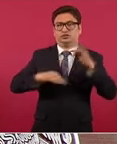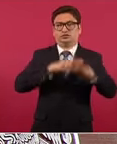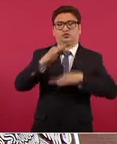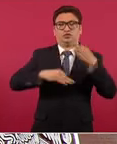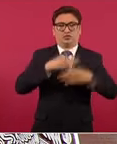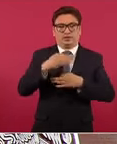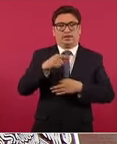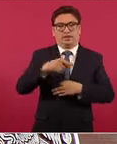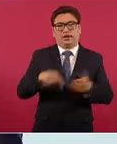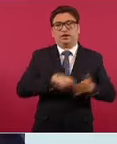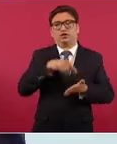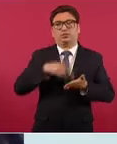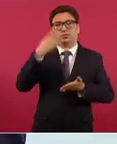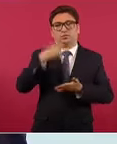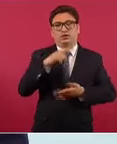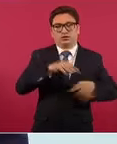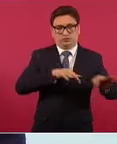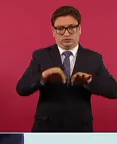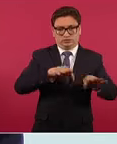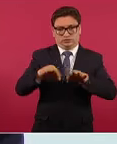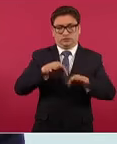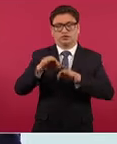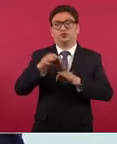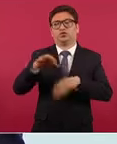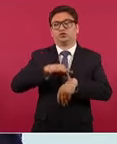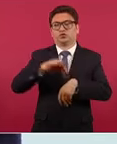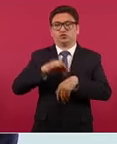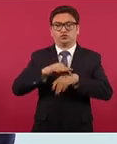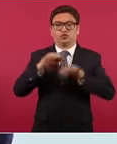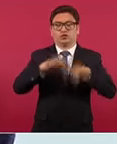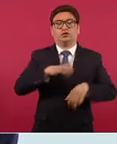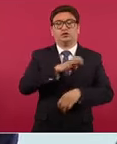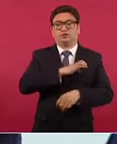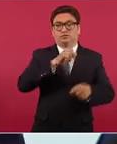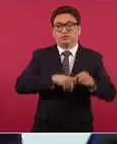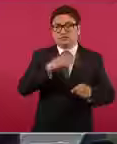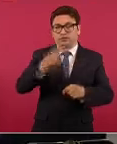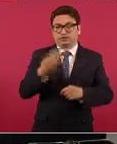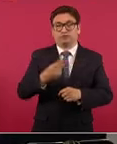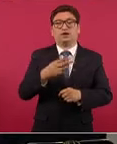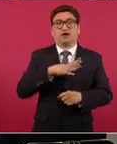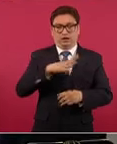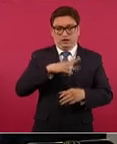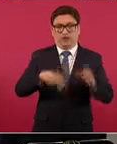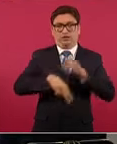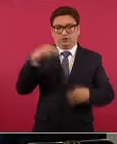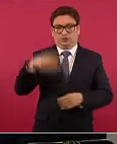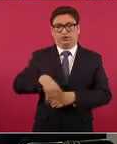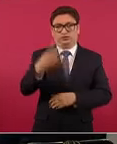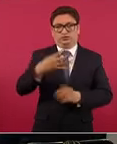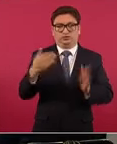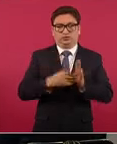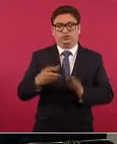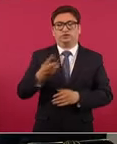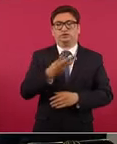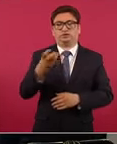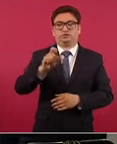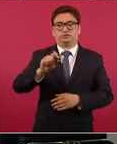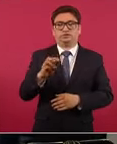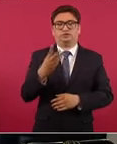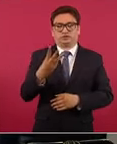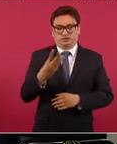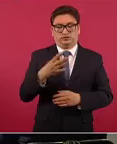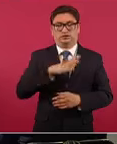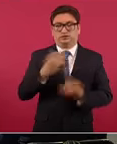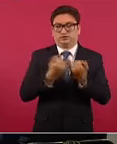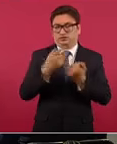vacantes que teníamos de médicos especialistas que seguimos teniendo 14.323 y el caso de nayarit